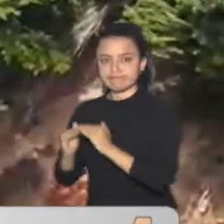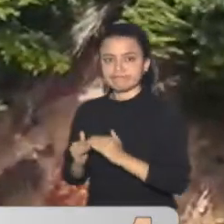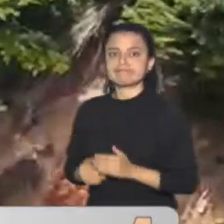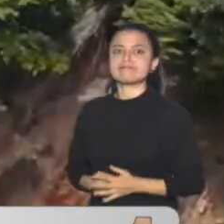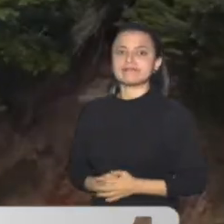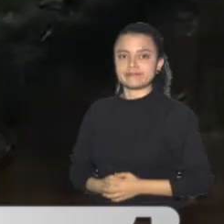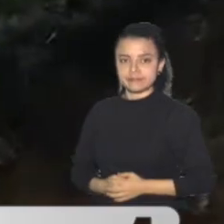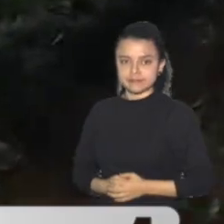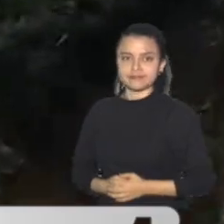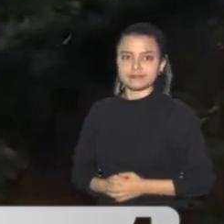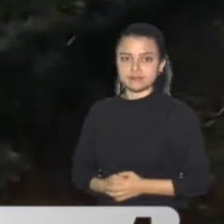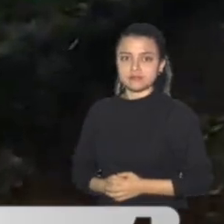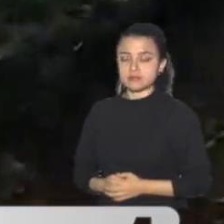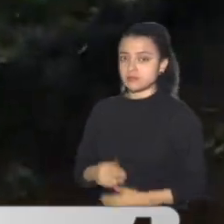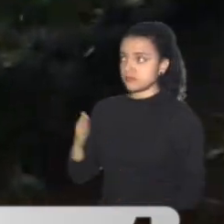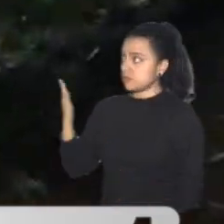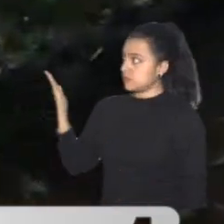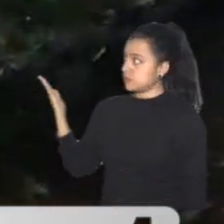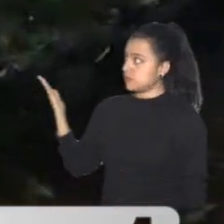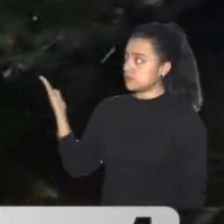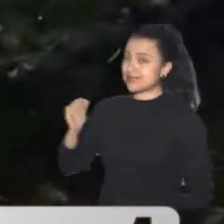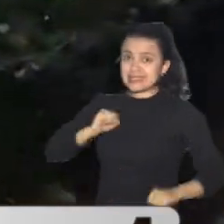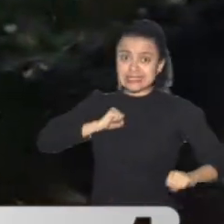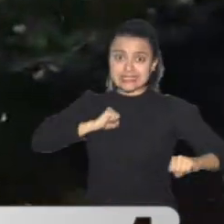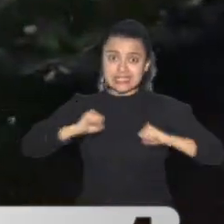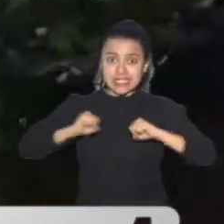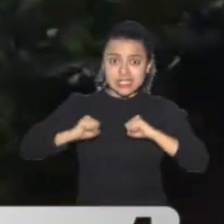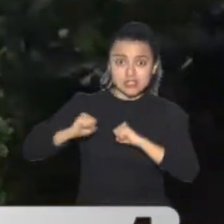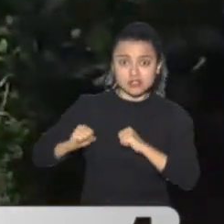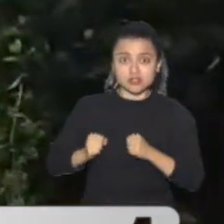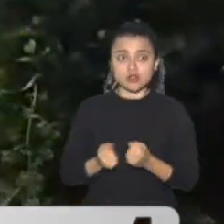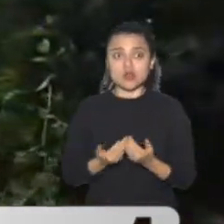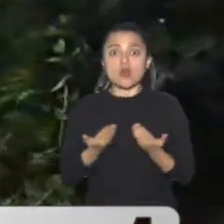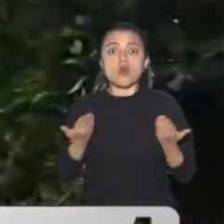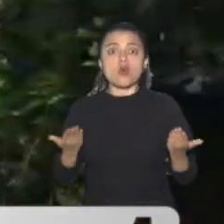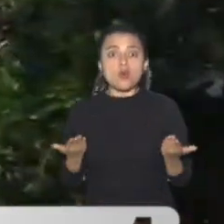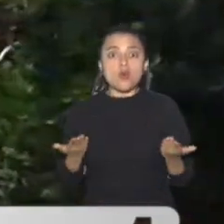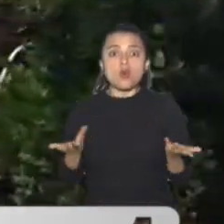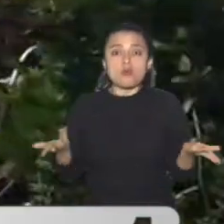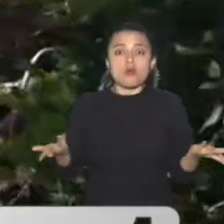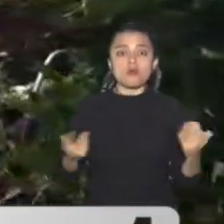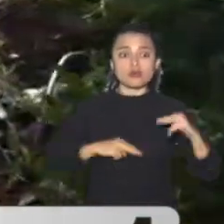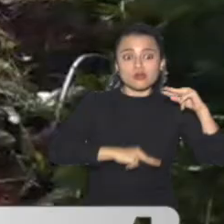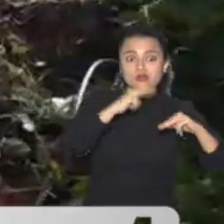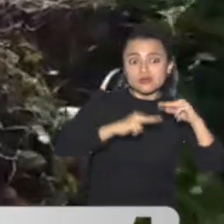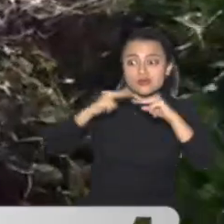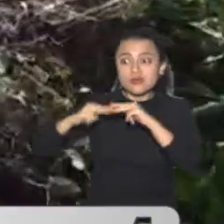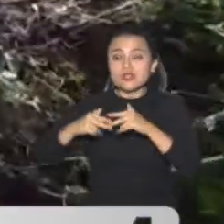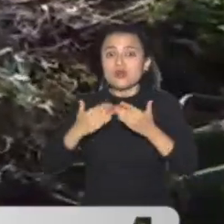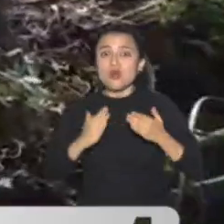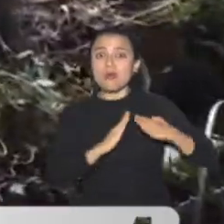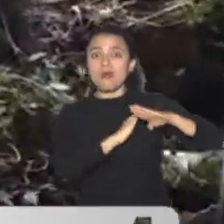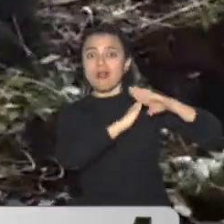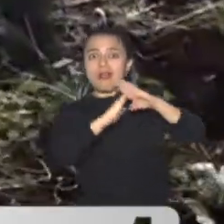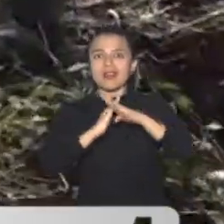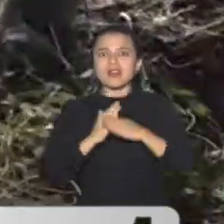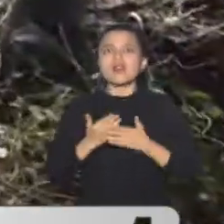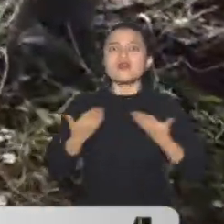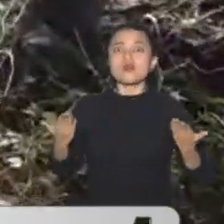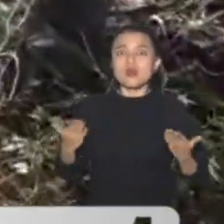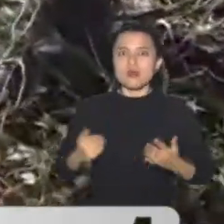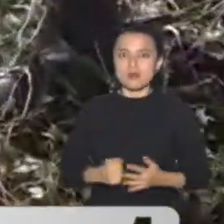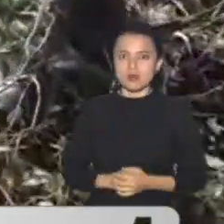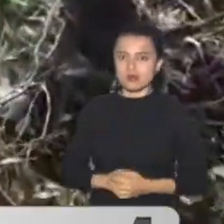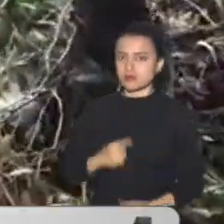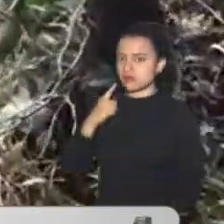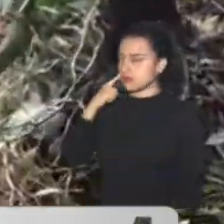pedido a las autoridades a la oficina de gestión al riesgo en especial que por favor les construyan un muro de contención para evitar que esta vía